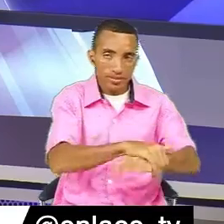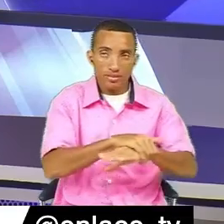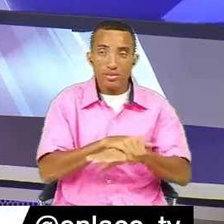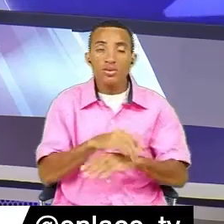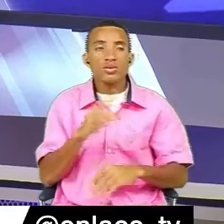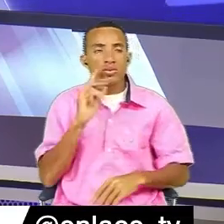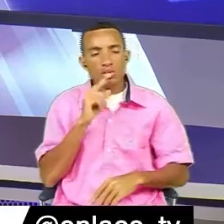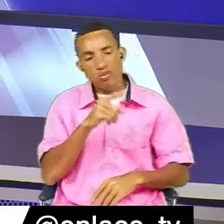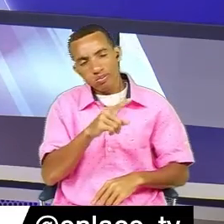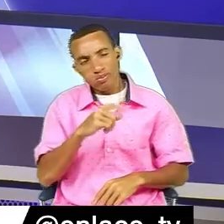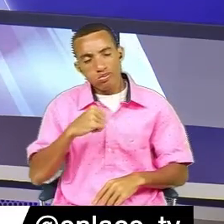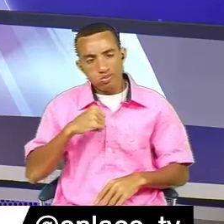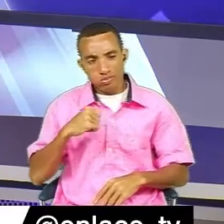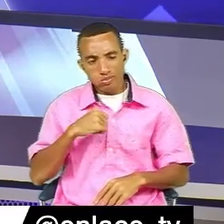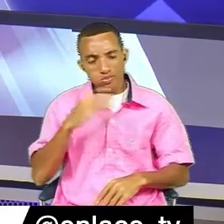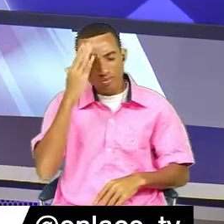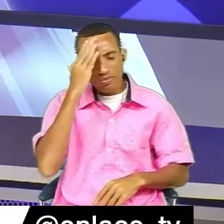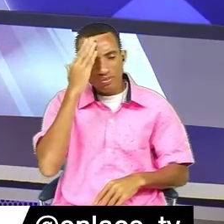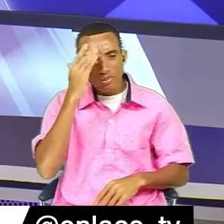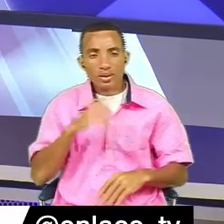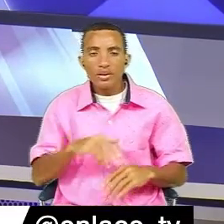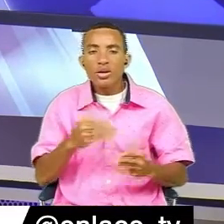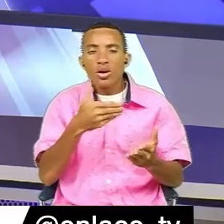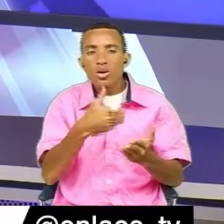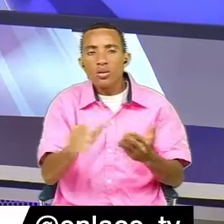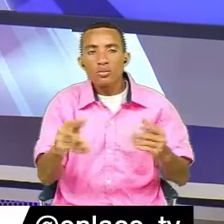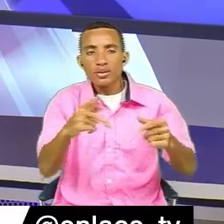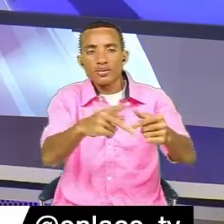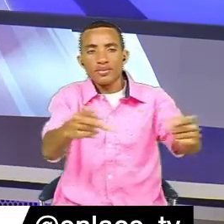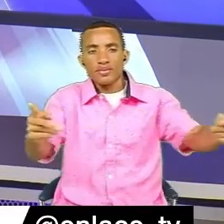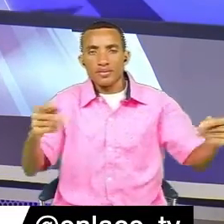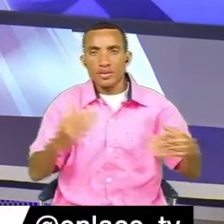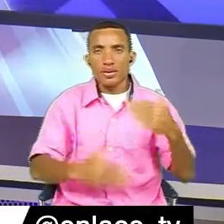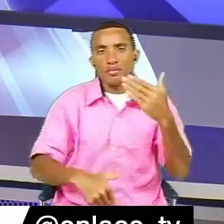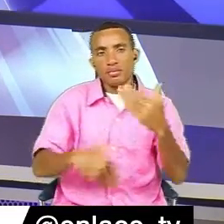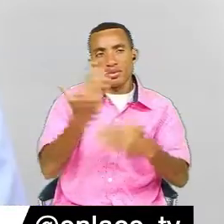conocimiento de la compra de este lote para iniciar la construcción de nuestra cárcel municipal?